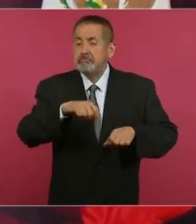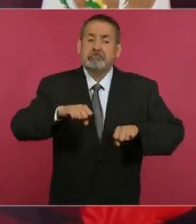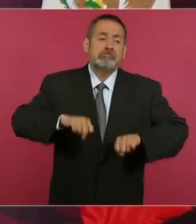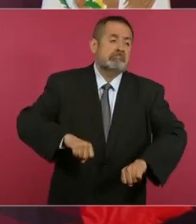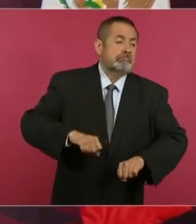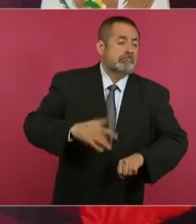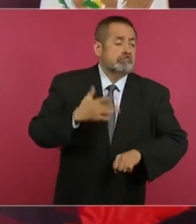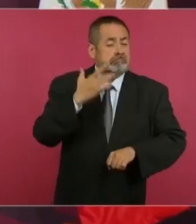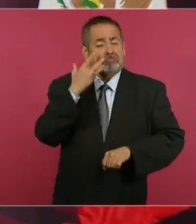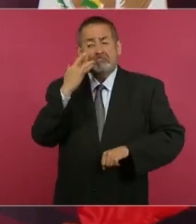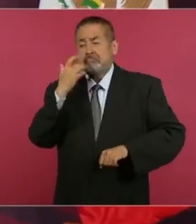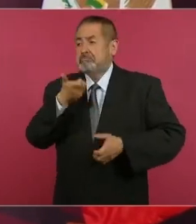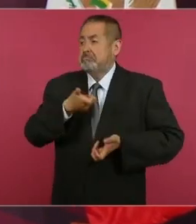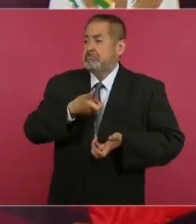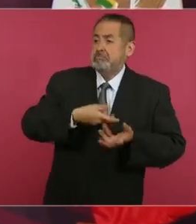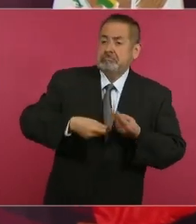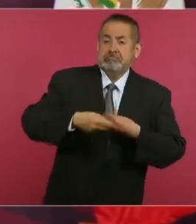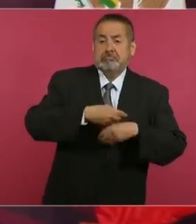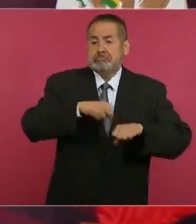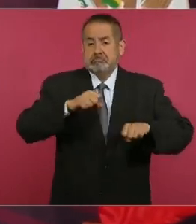En el dinero.